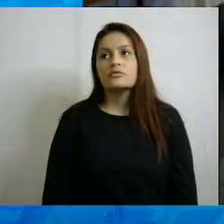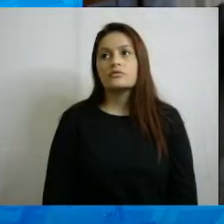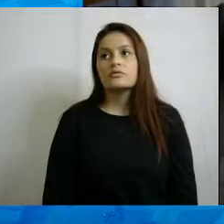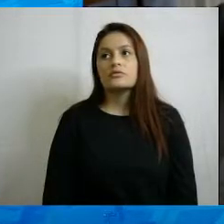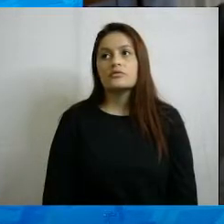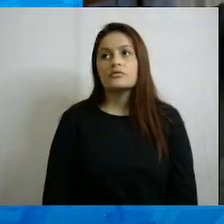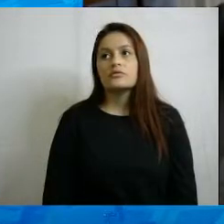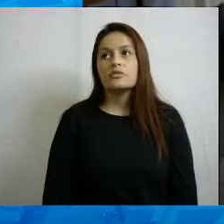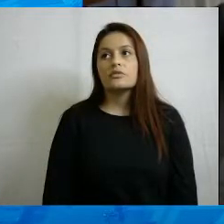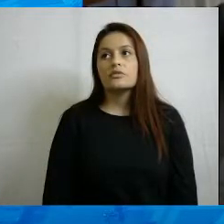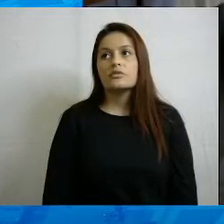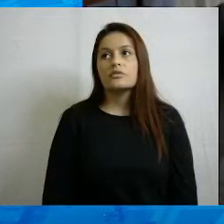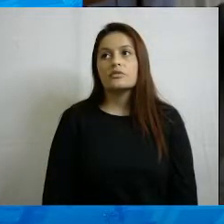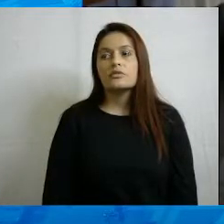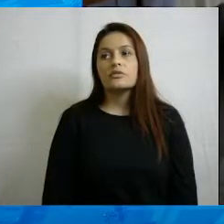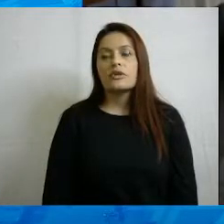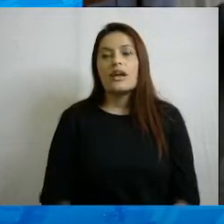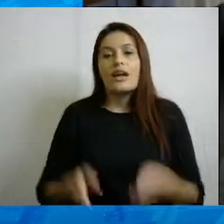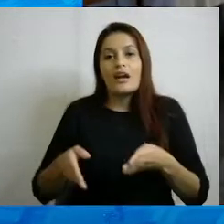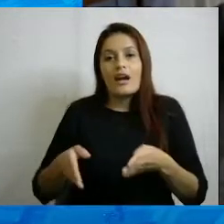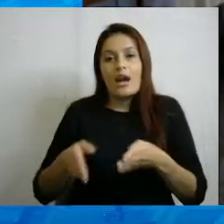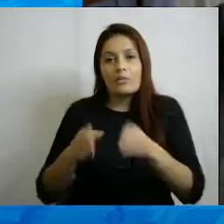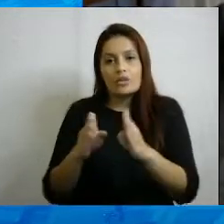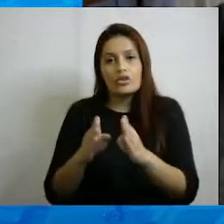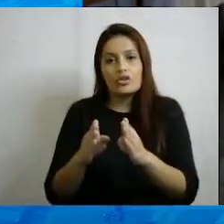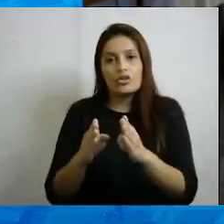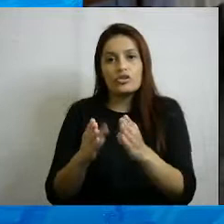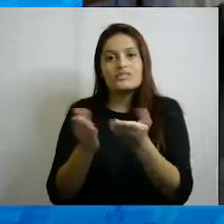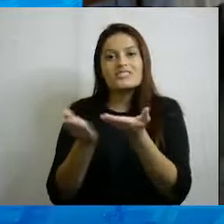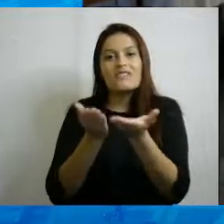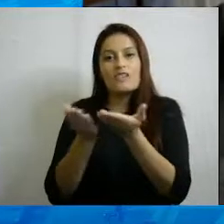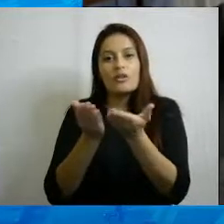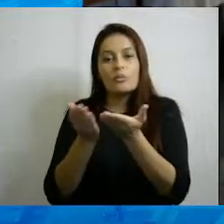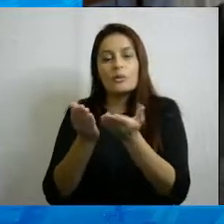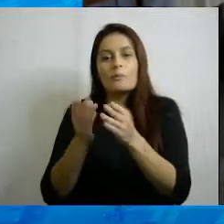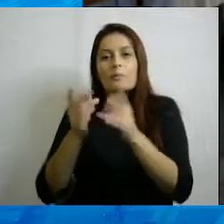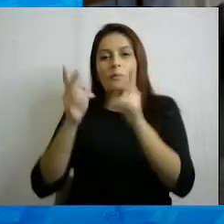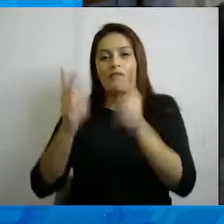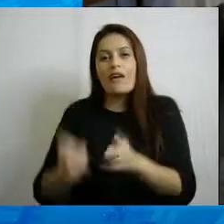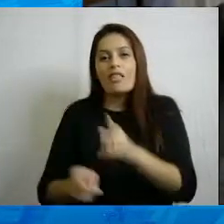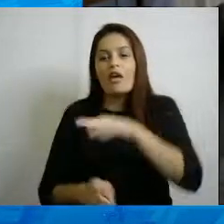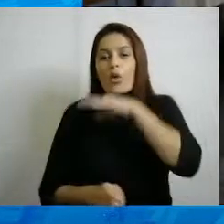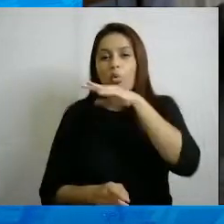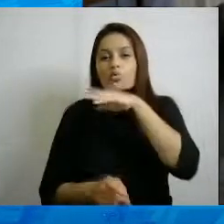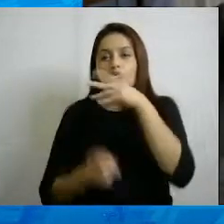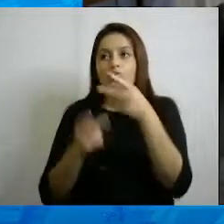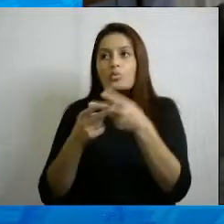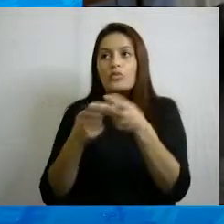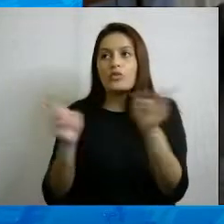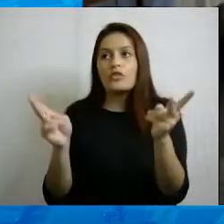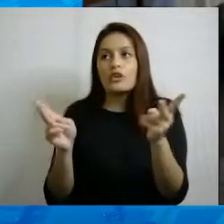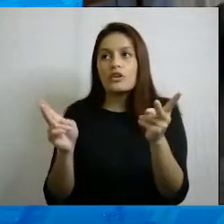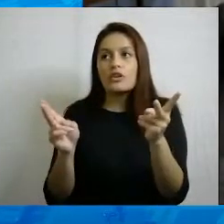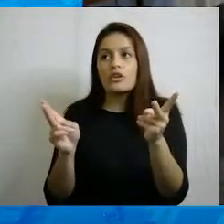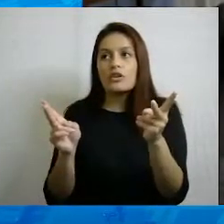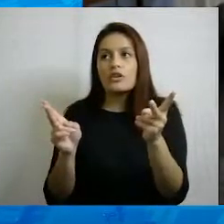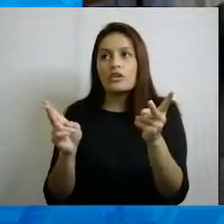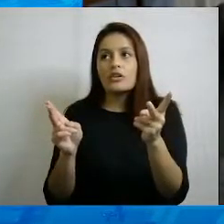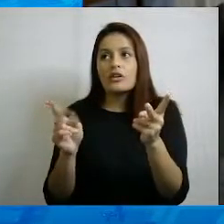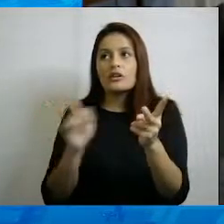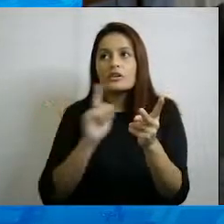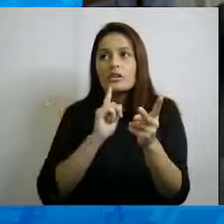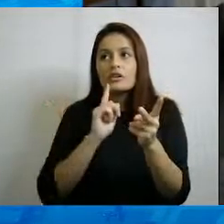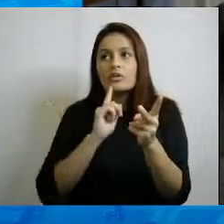del asunto es que el camino, la servidumbre privada de uso público que estaba proyectada en los planos, hoy en día hay una construcción, hay una